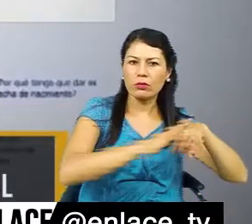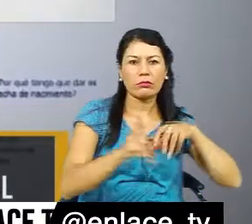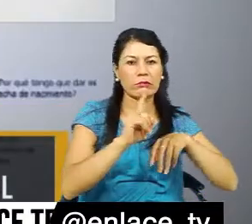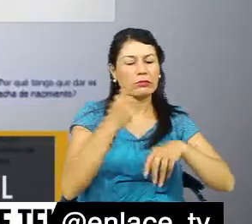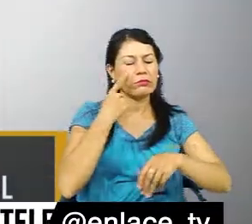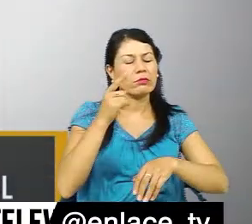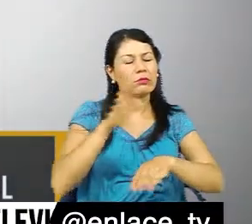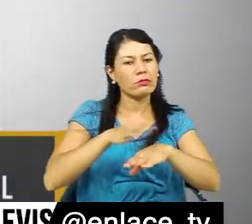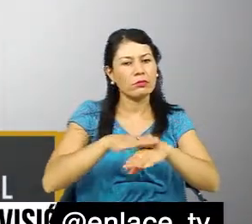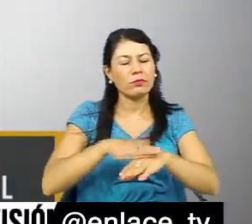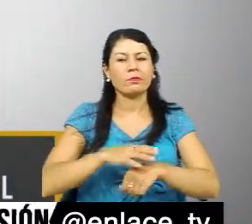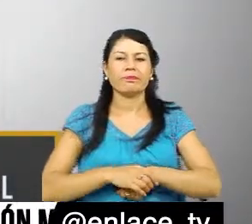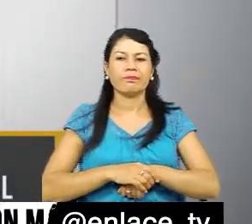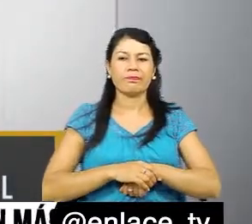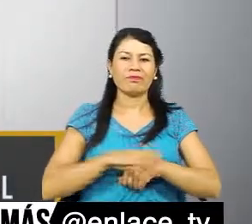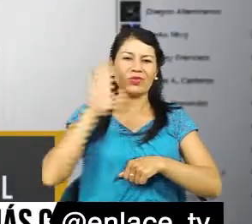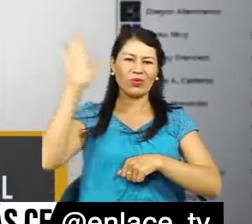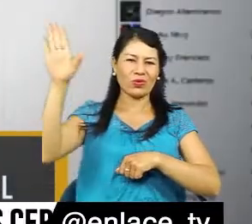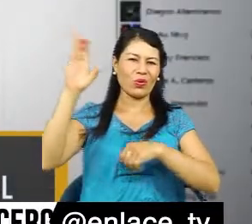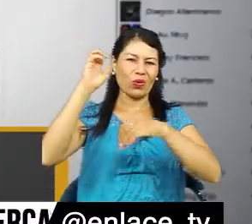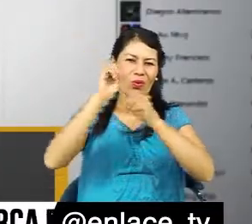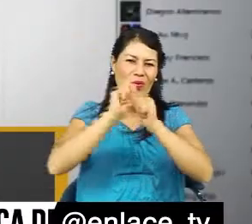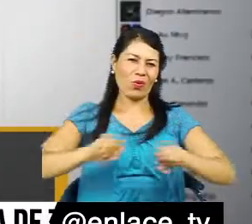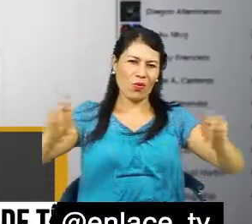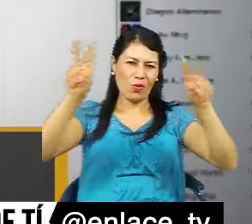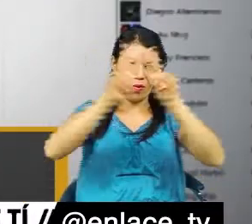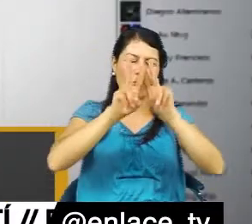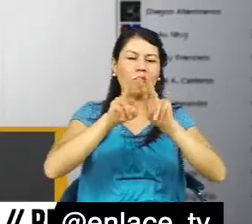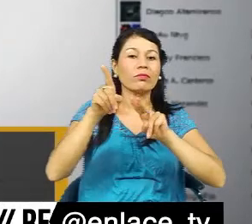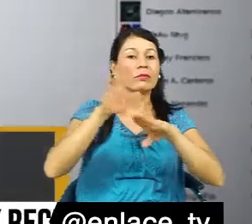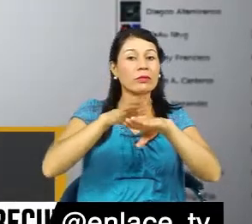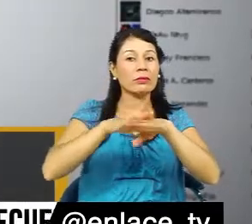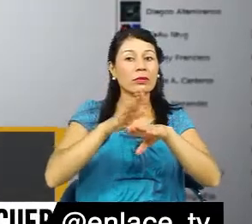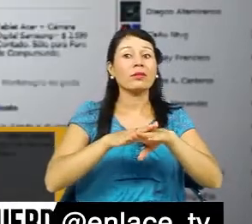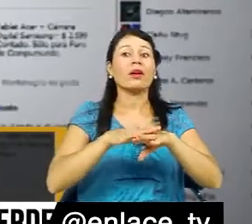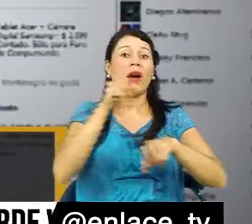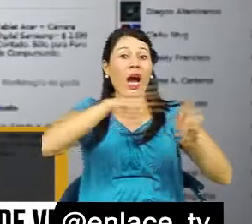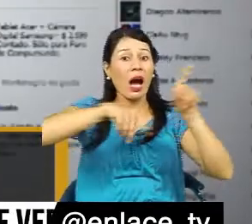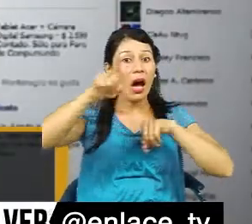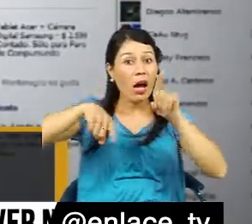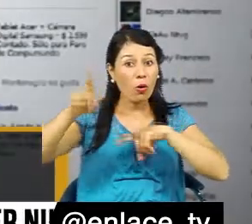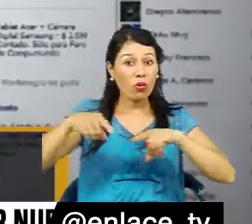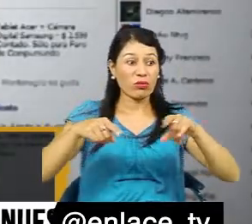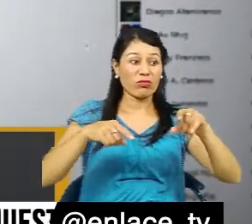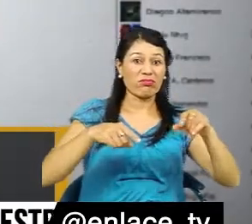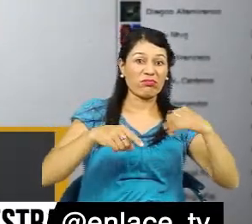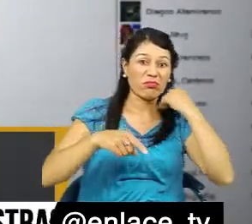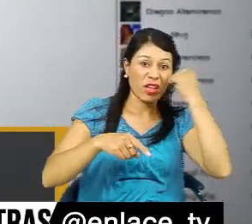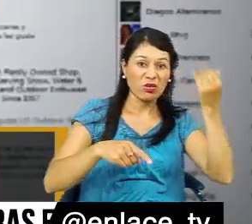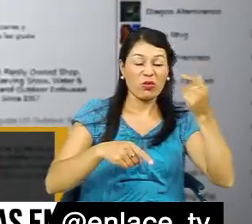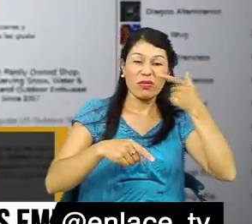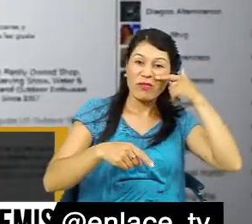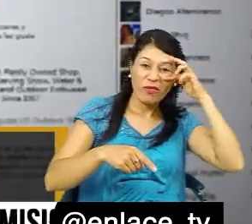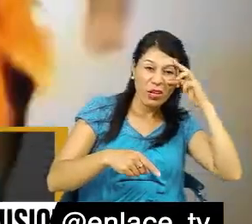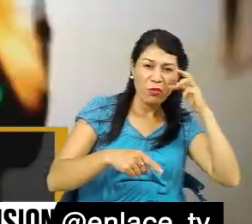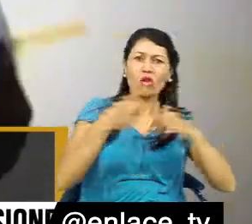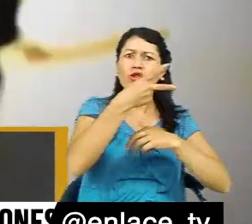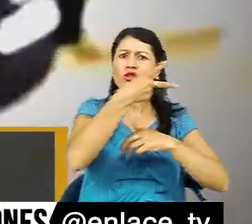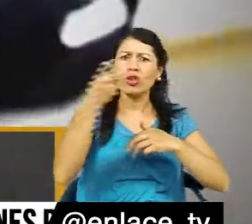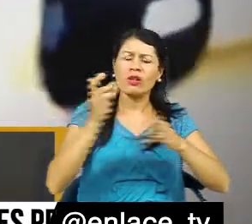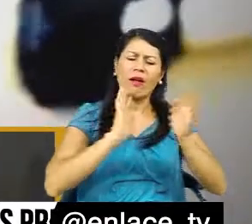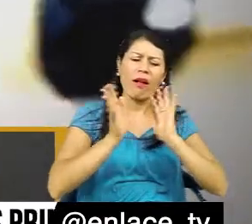la Organización de las Naciones Unidas, algunos delincuentes llegan a tener hasta 200 conversaciones con menores de edad en lista de chat, red social o